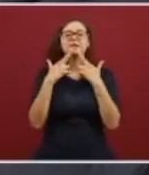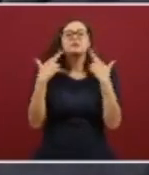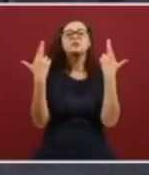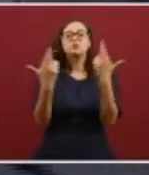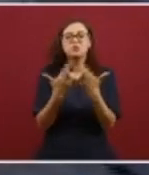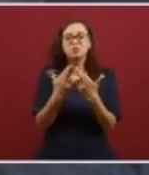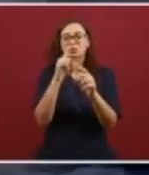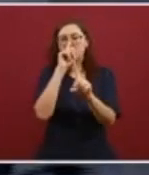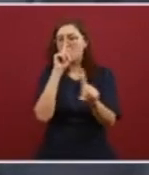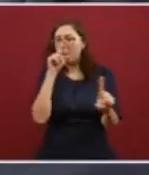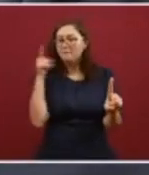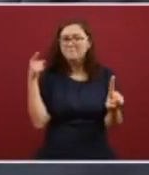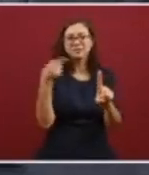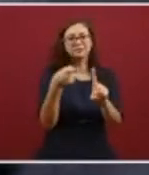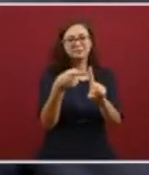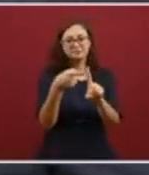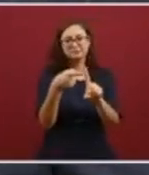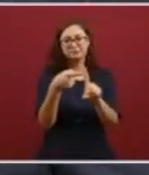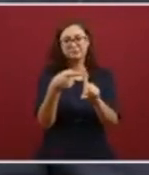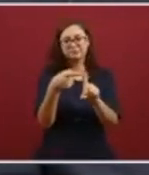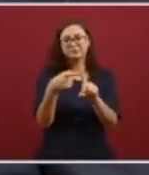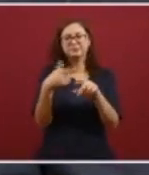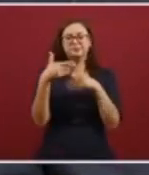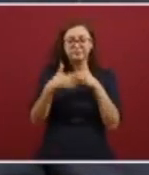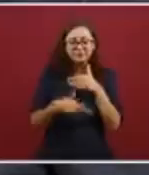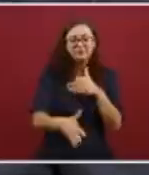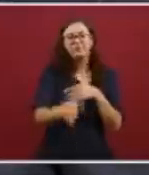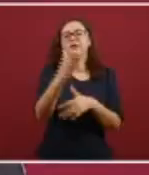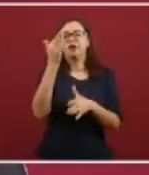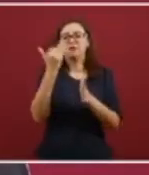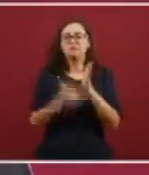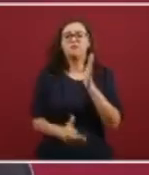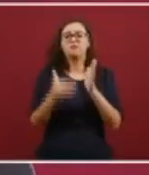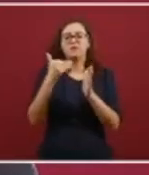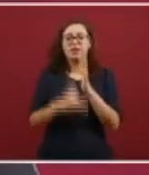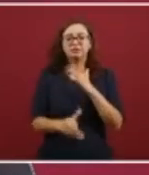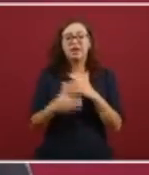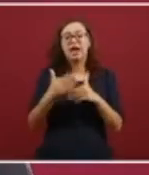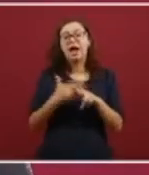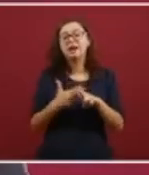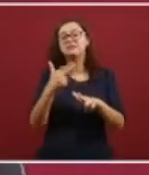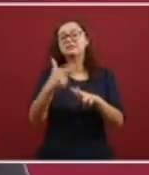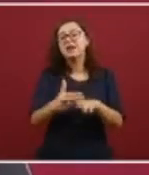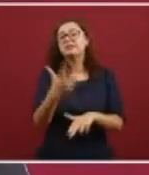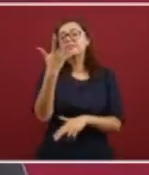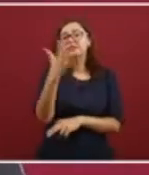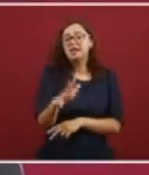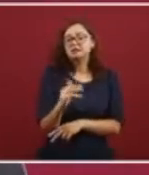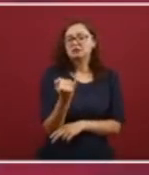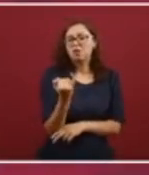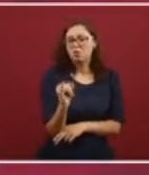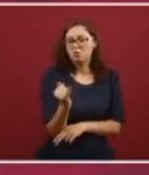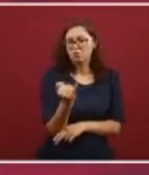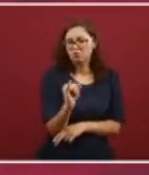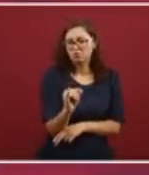ese propósito y falta todavía para el día 10.